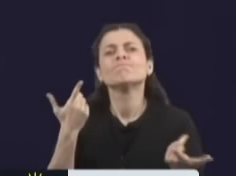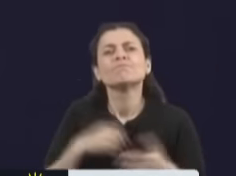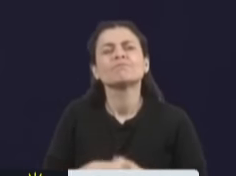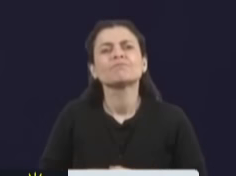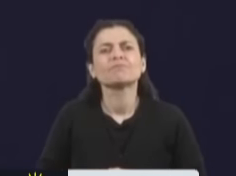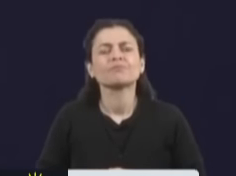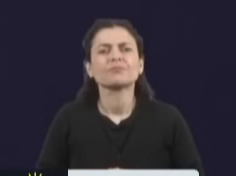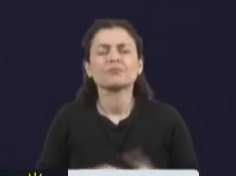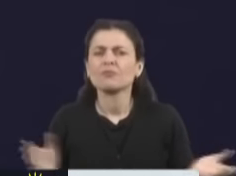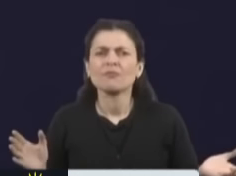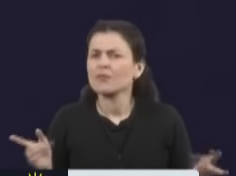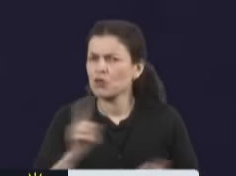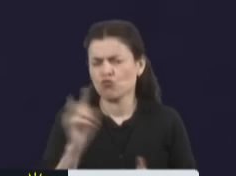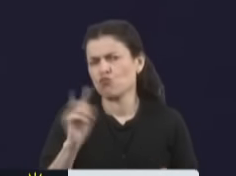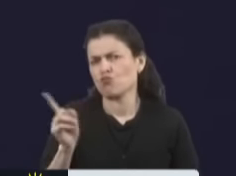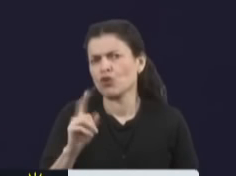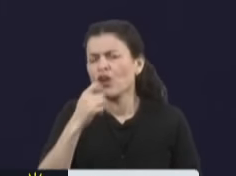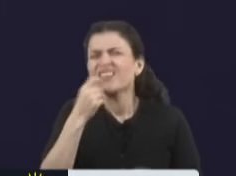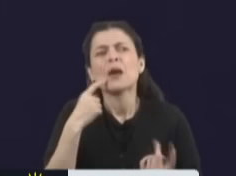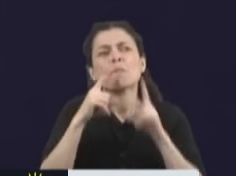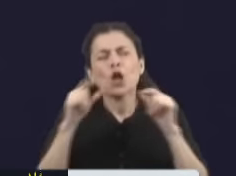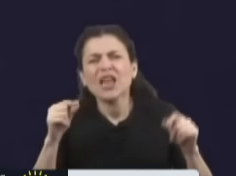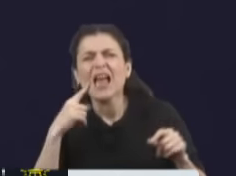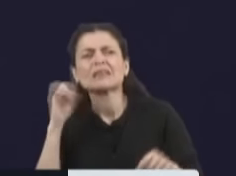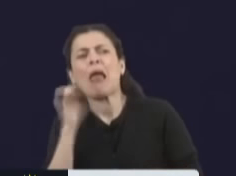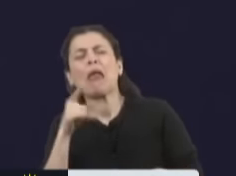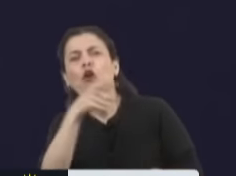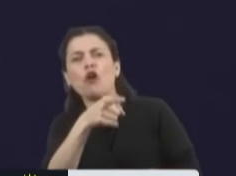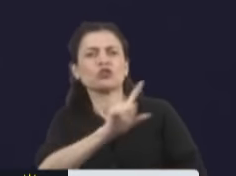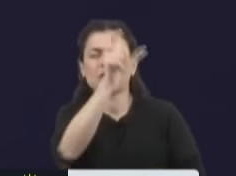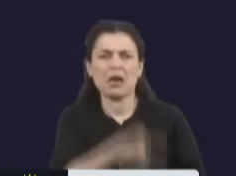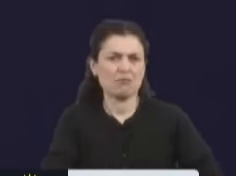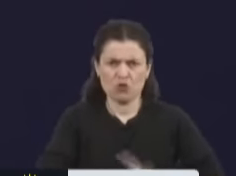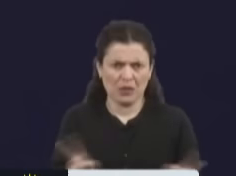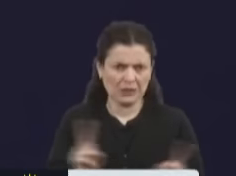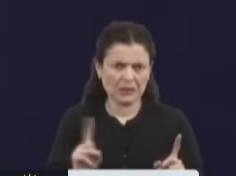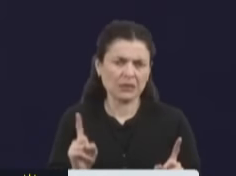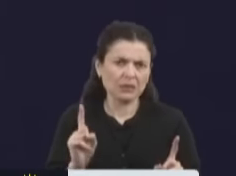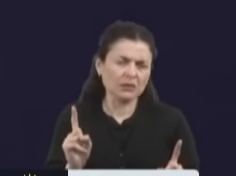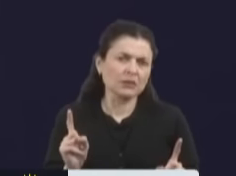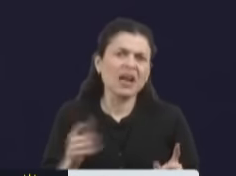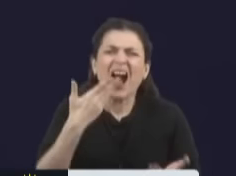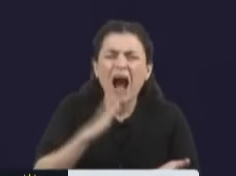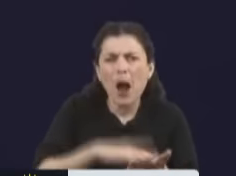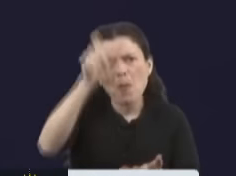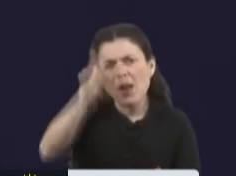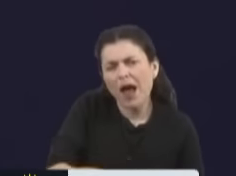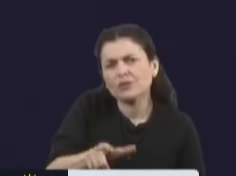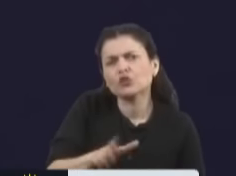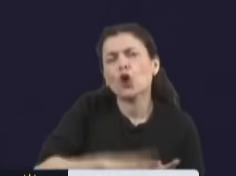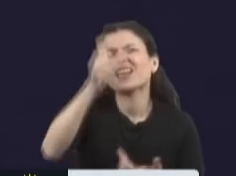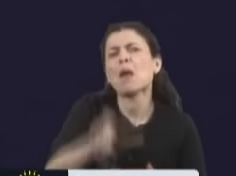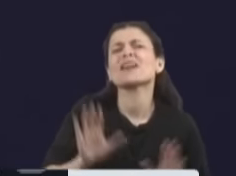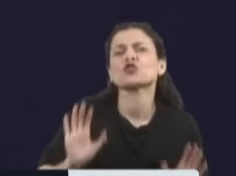No ninguno pero no no fue una crítica digamos fue una descripción válida y en la que por supuesto también